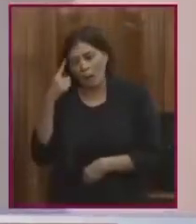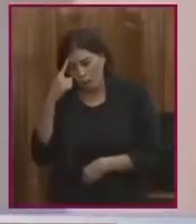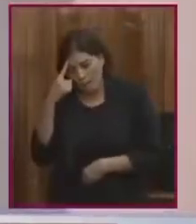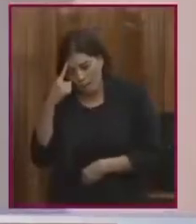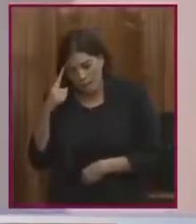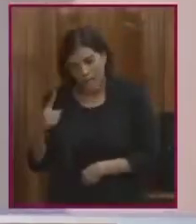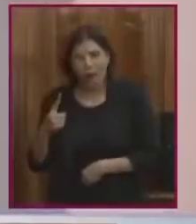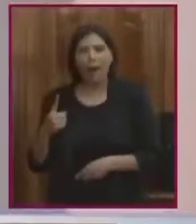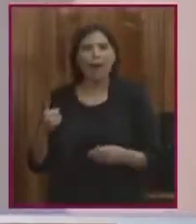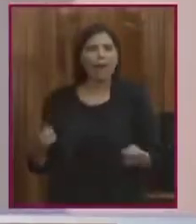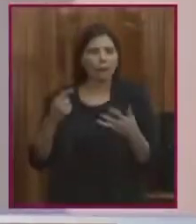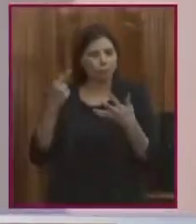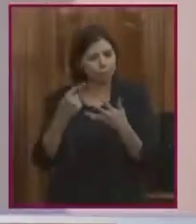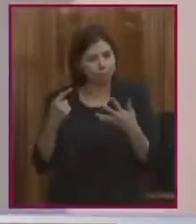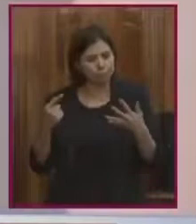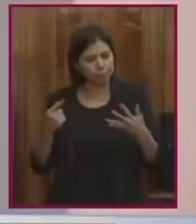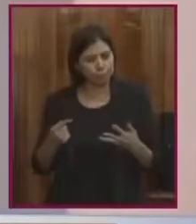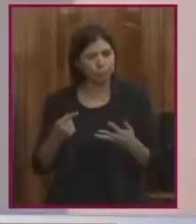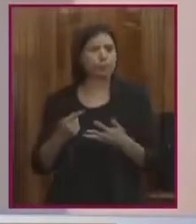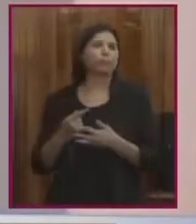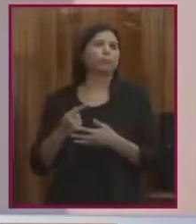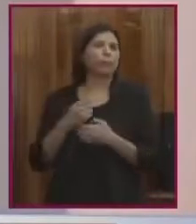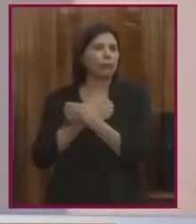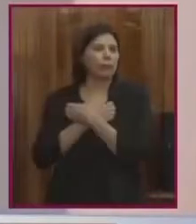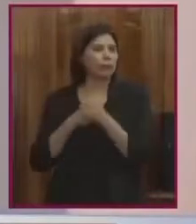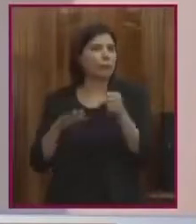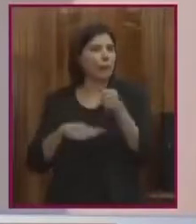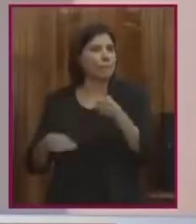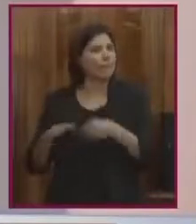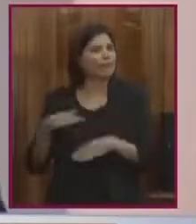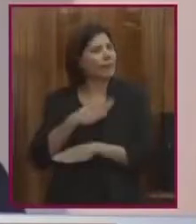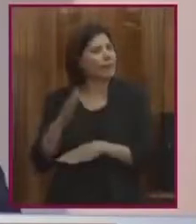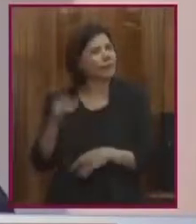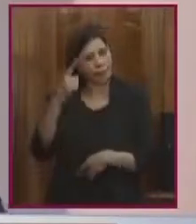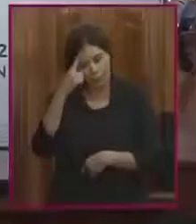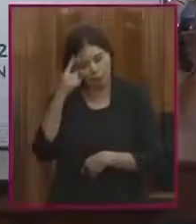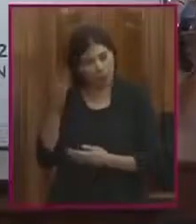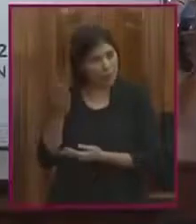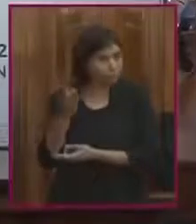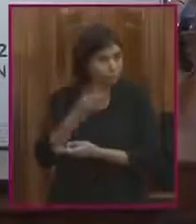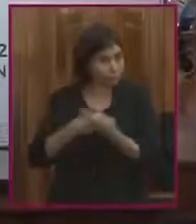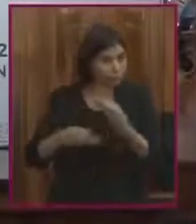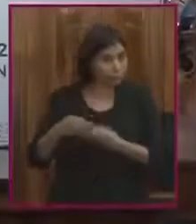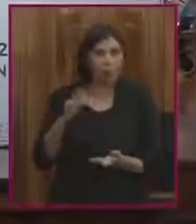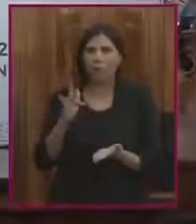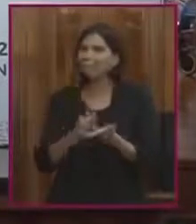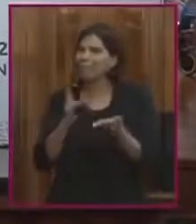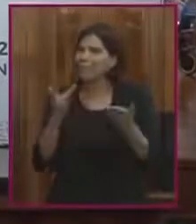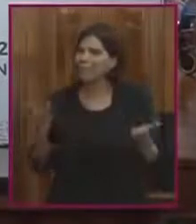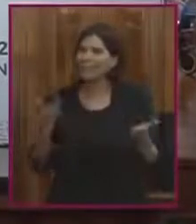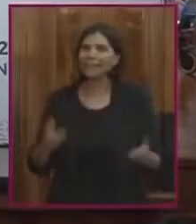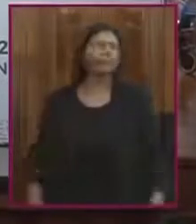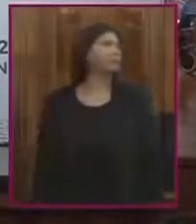para la educación básica. Muy buenos días y el mayor de los éxitos para todos. Muchas gracias.